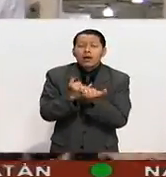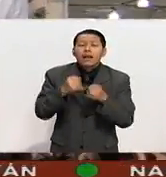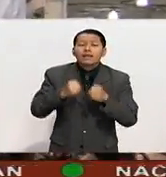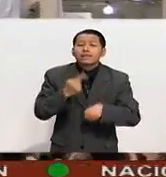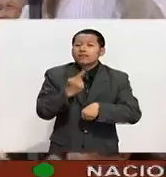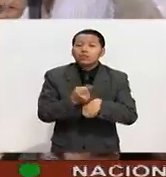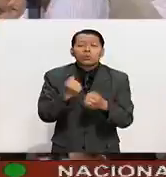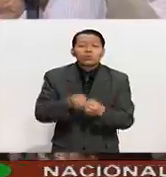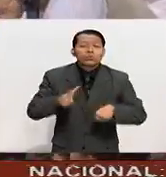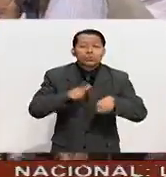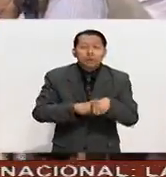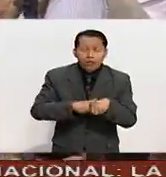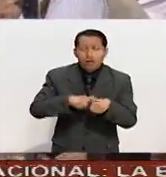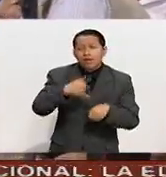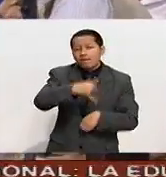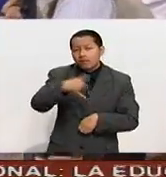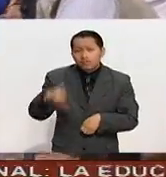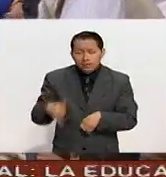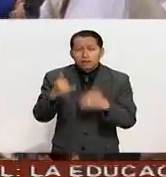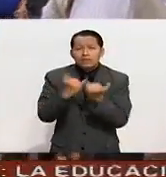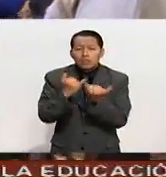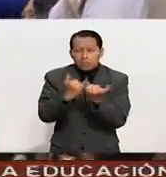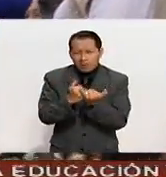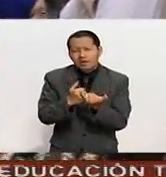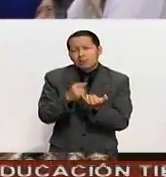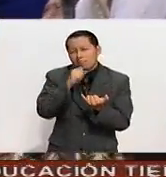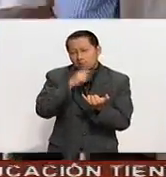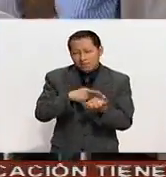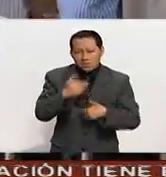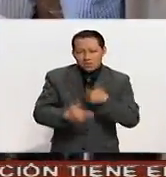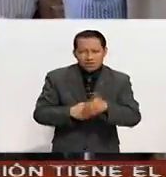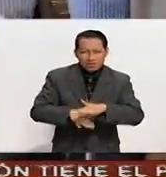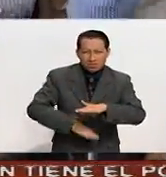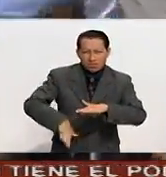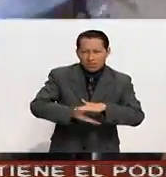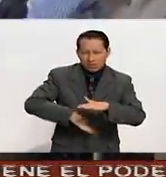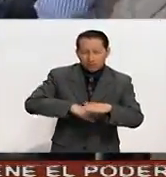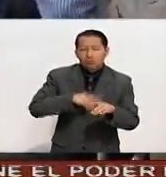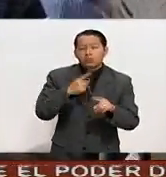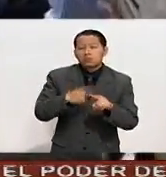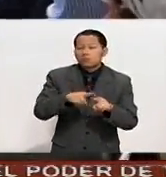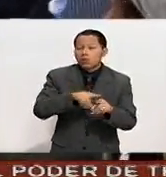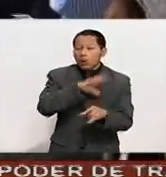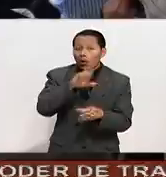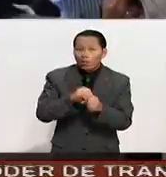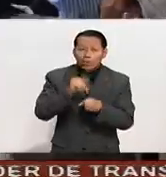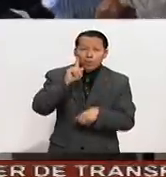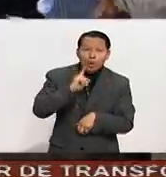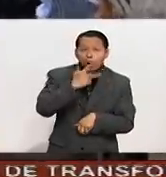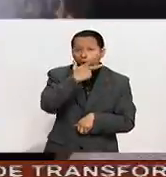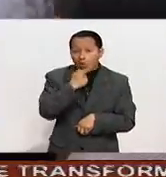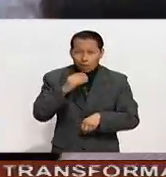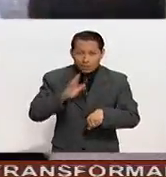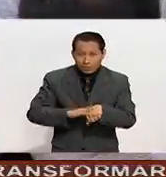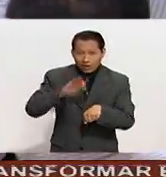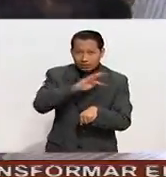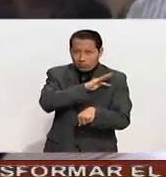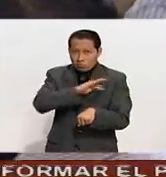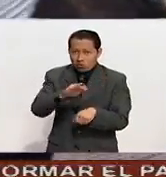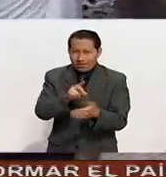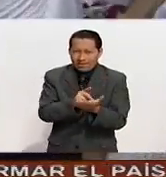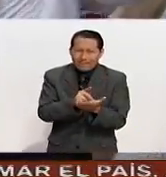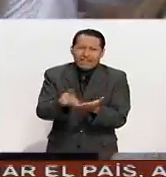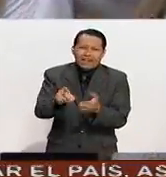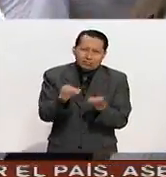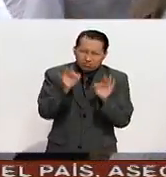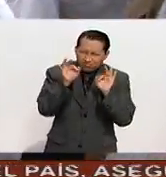seguridad social, a la vivienda y a los servicios básicos a la vivienda. Entonces, mientras más mexicanas y mexicanos puedan ejercer